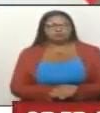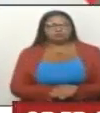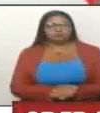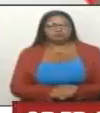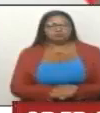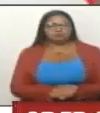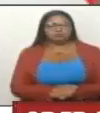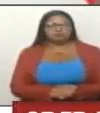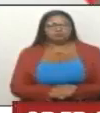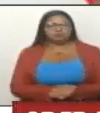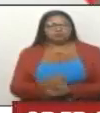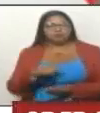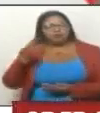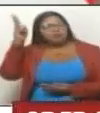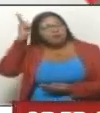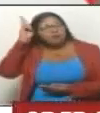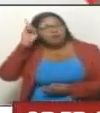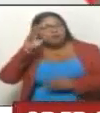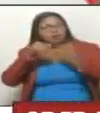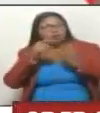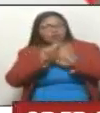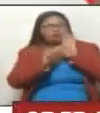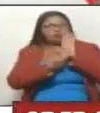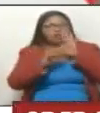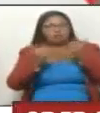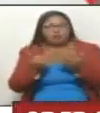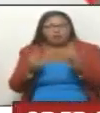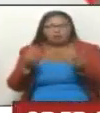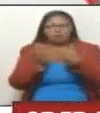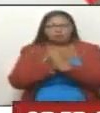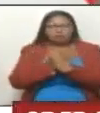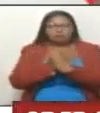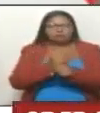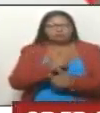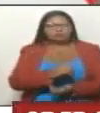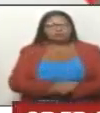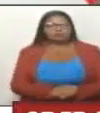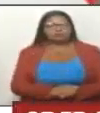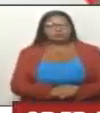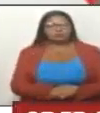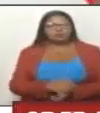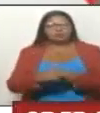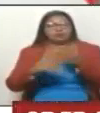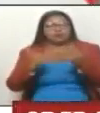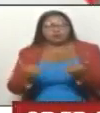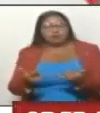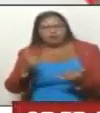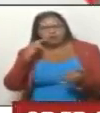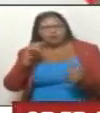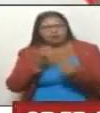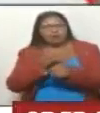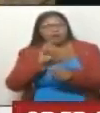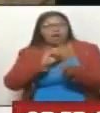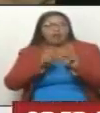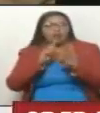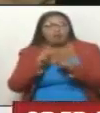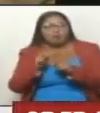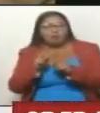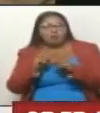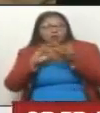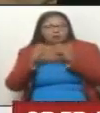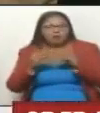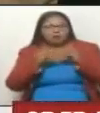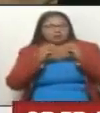Perú. Será una de las constituciones a tomar en cuenta. Ha sido tomada en cuenta en algunas modificaciones